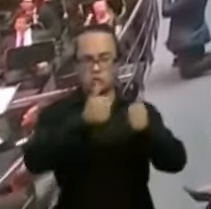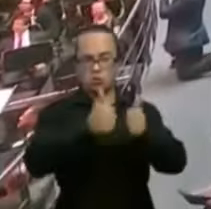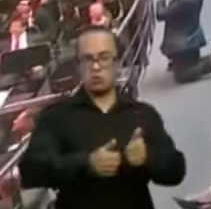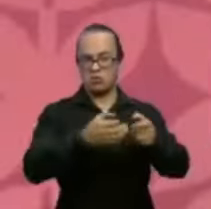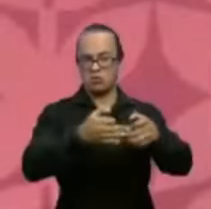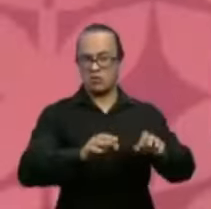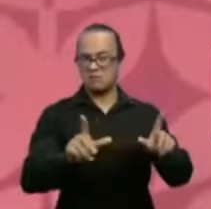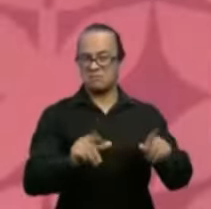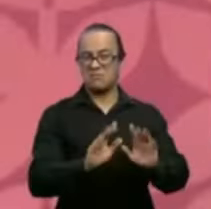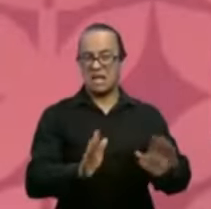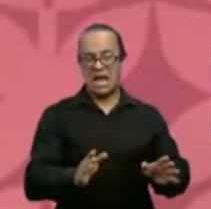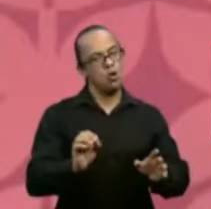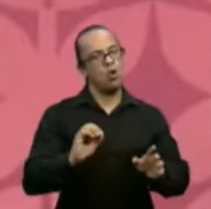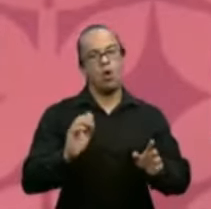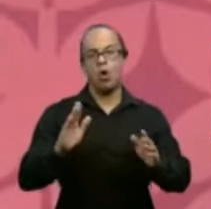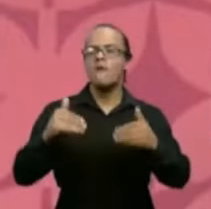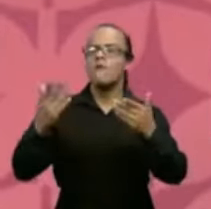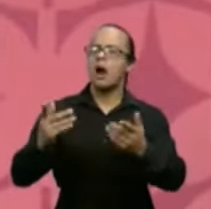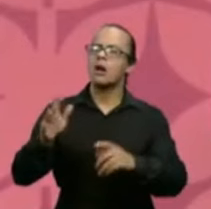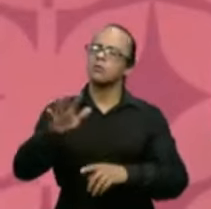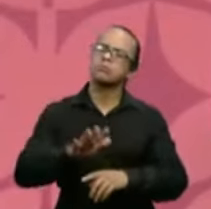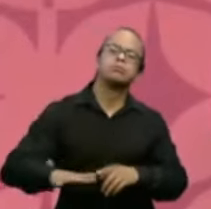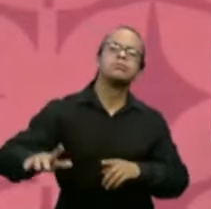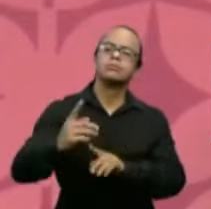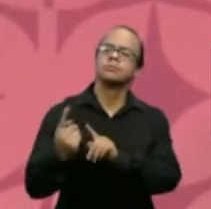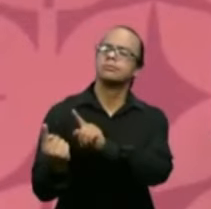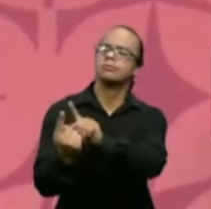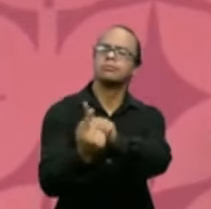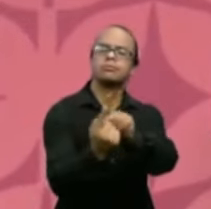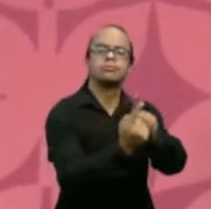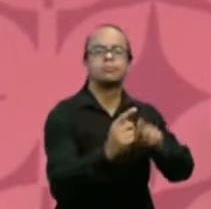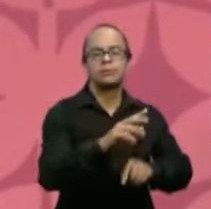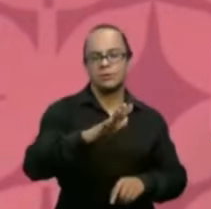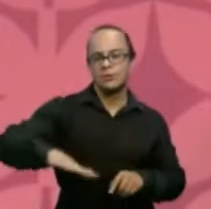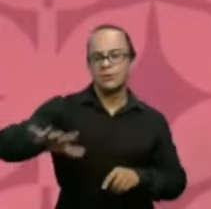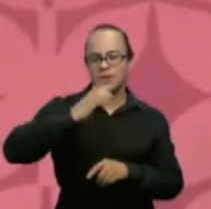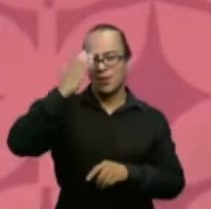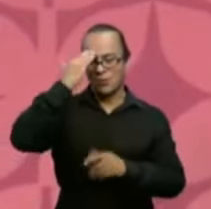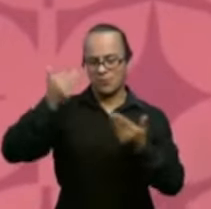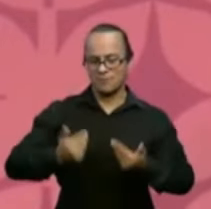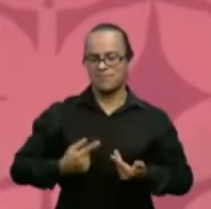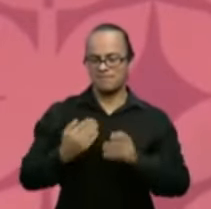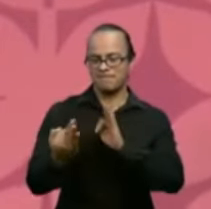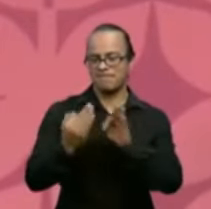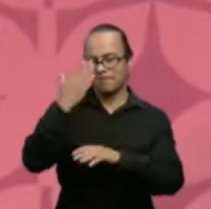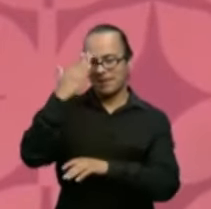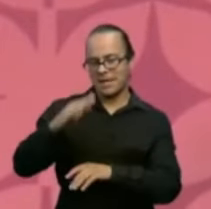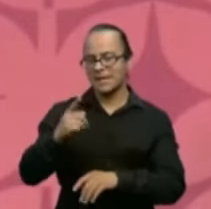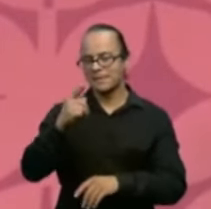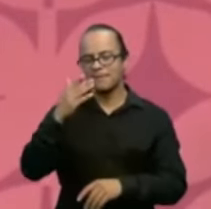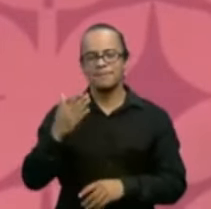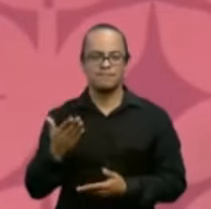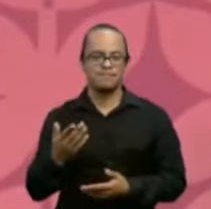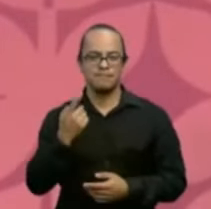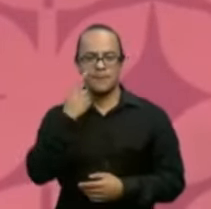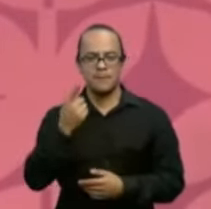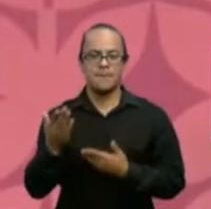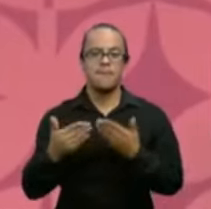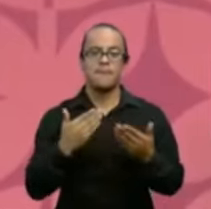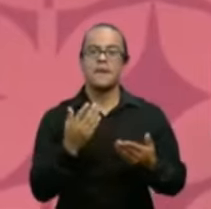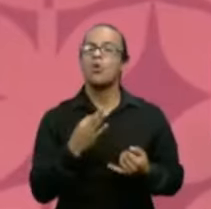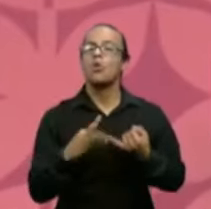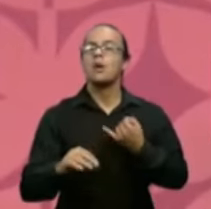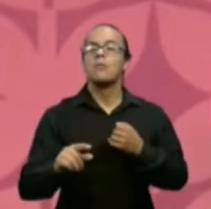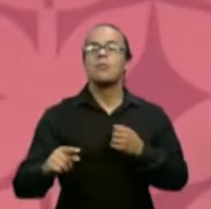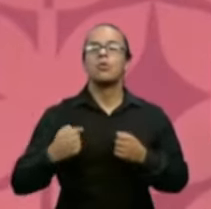territorio. Y nos van a ver ahí muy seguido a todos los que integramos este gabinete. Y finalmente digo con convicción, de